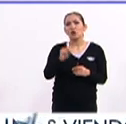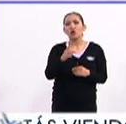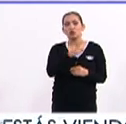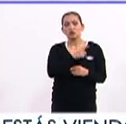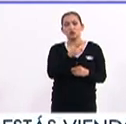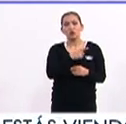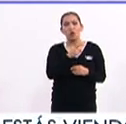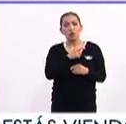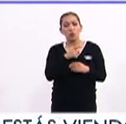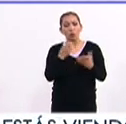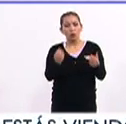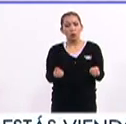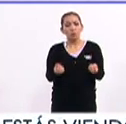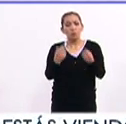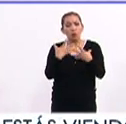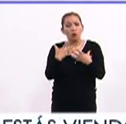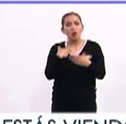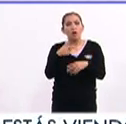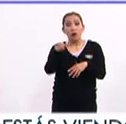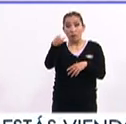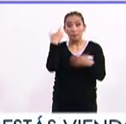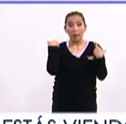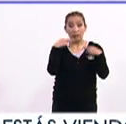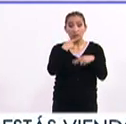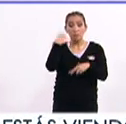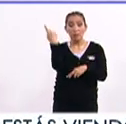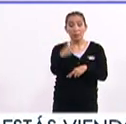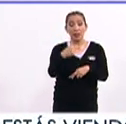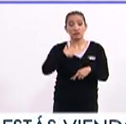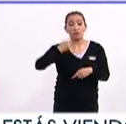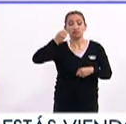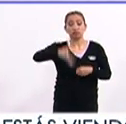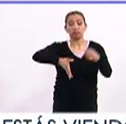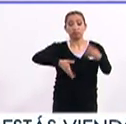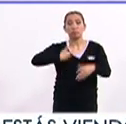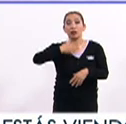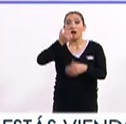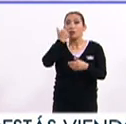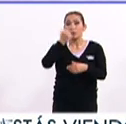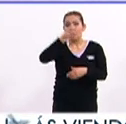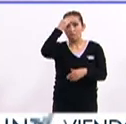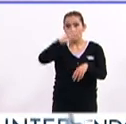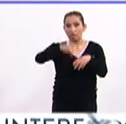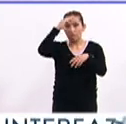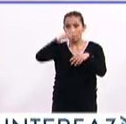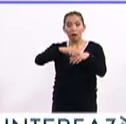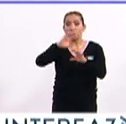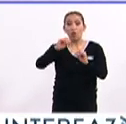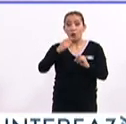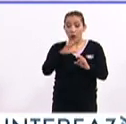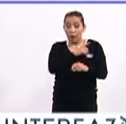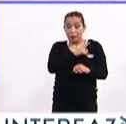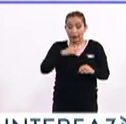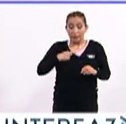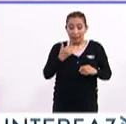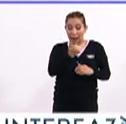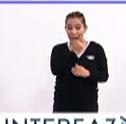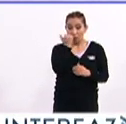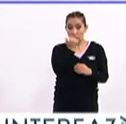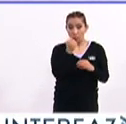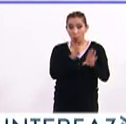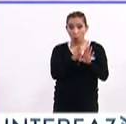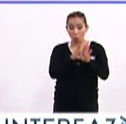recibir o no aceptar todo como se les da. Tiene que ser un sujeto